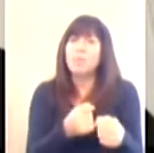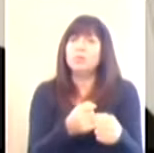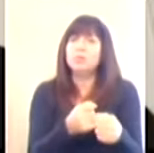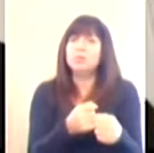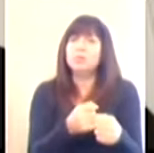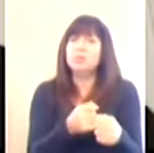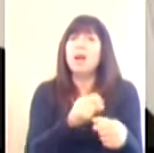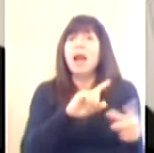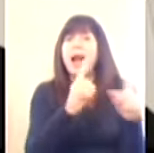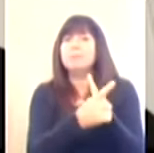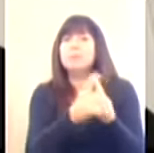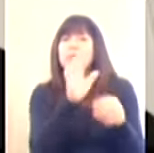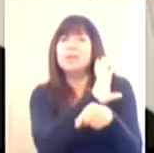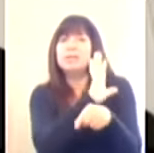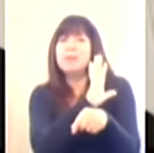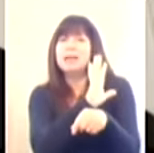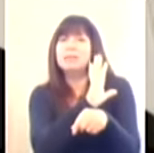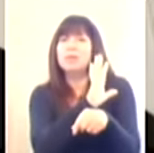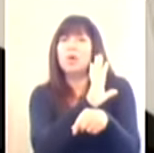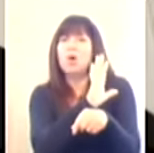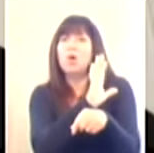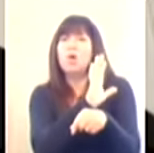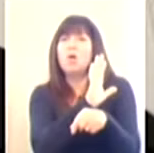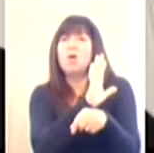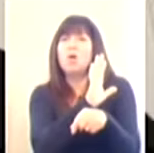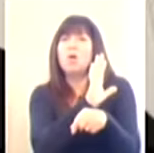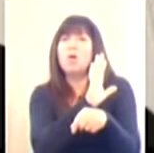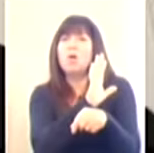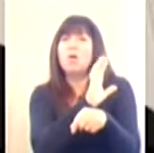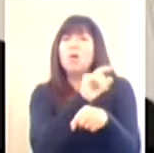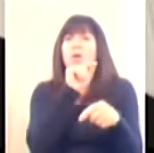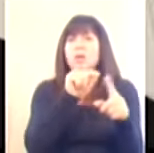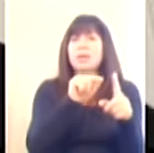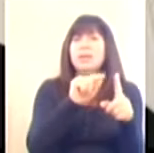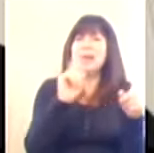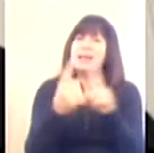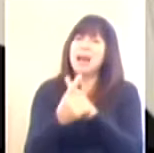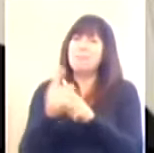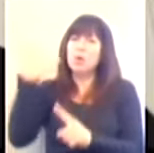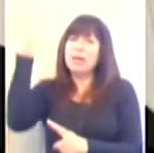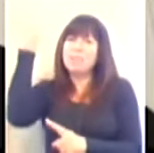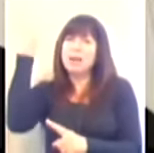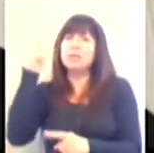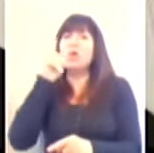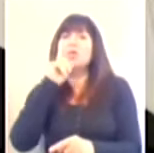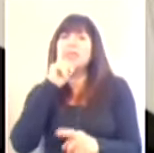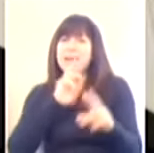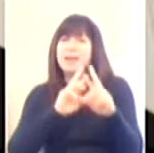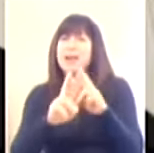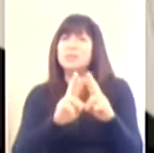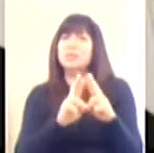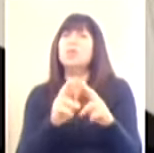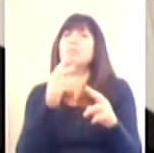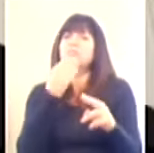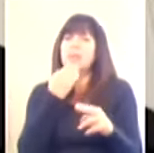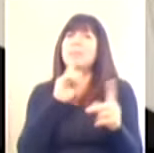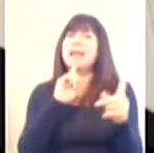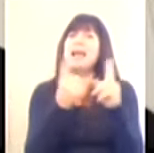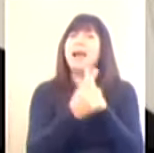climático tiene mucho que ver con nuestros hábitos, con nuestros hábitos de transporte, con nuestros hábitos de consumo, con nuestros hábitos de